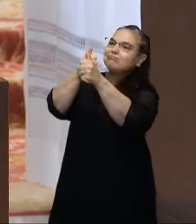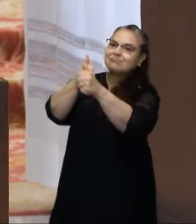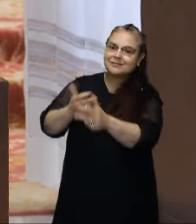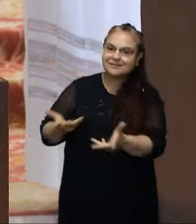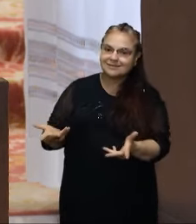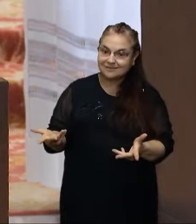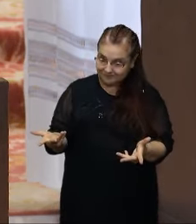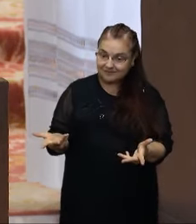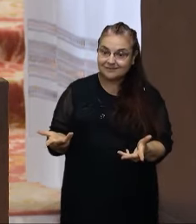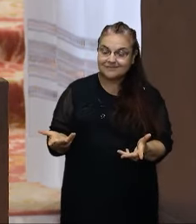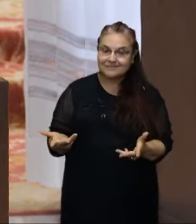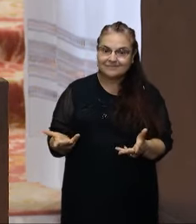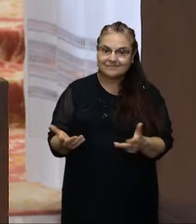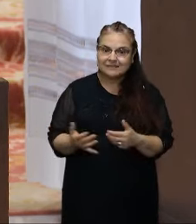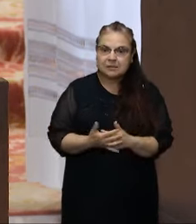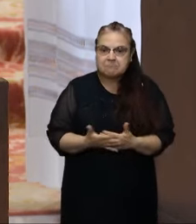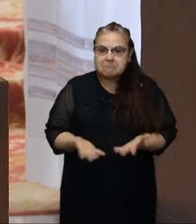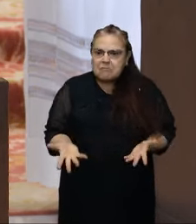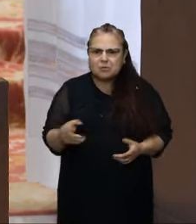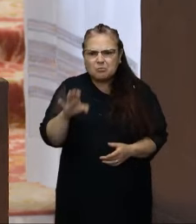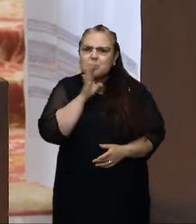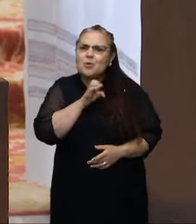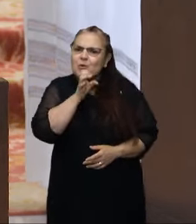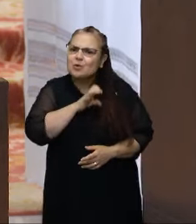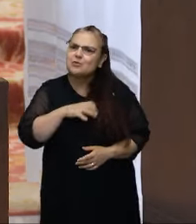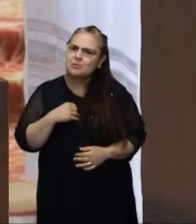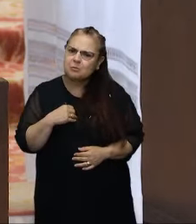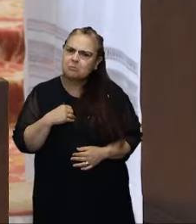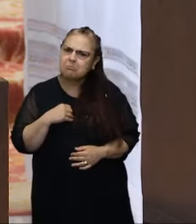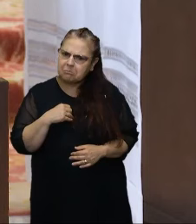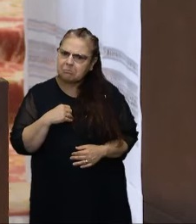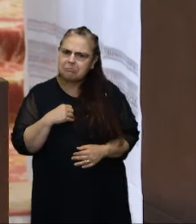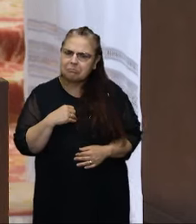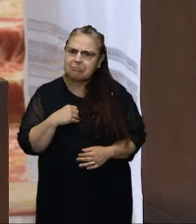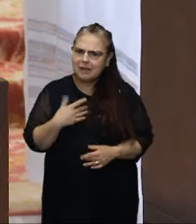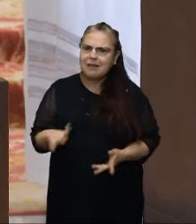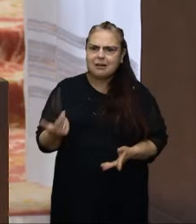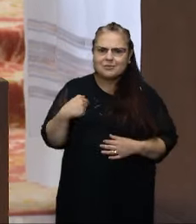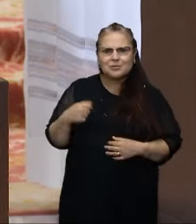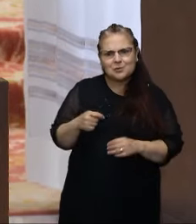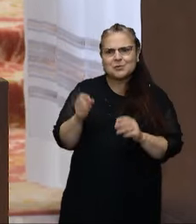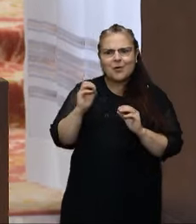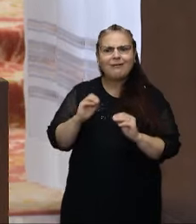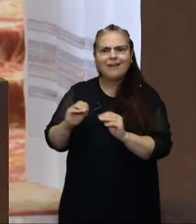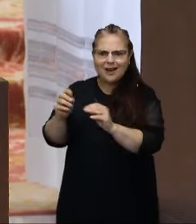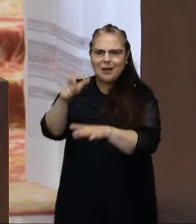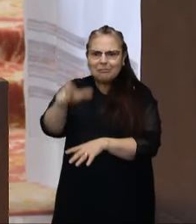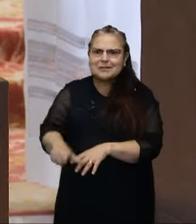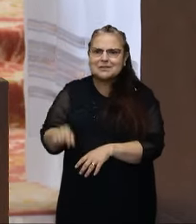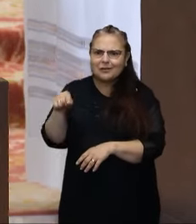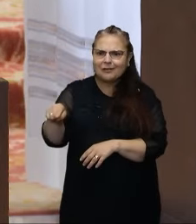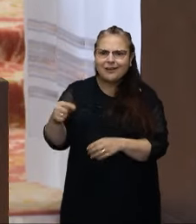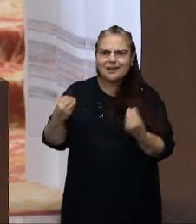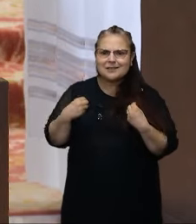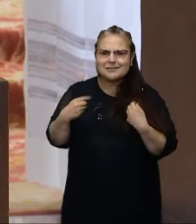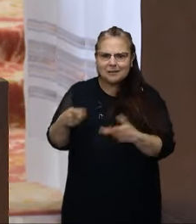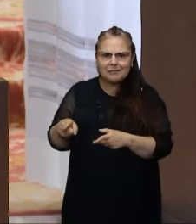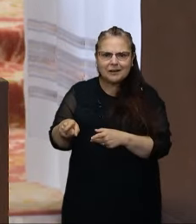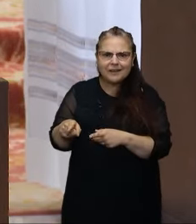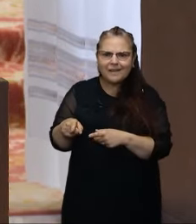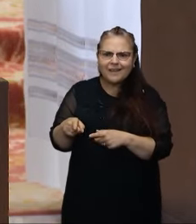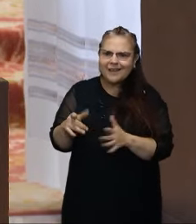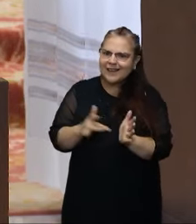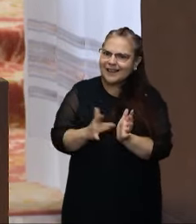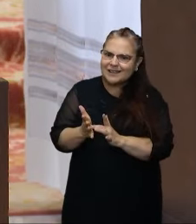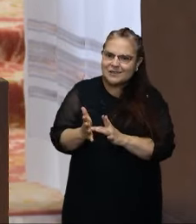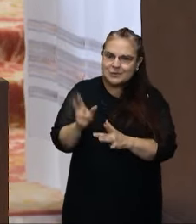No deja de ser curioso, como les tuvo que resultar a sus contemporáneos, que Jesús ve a un de